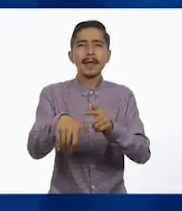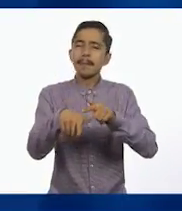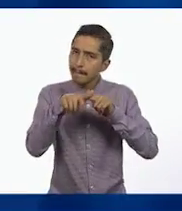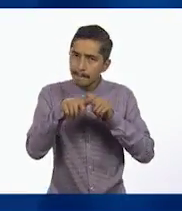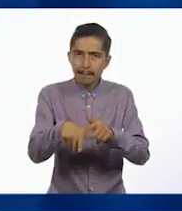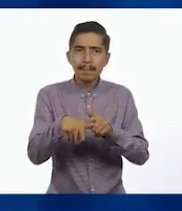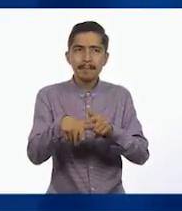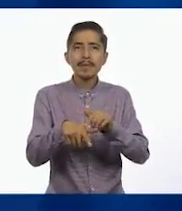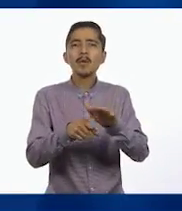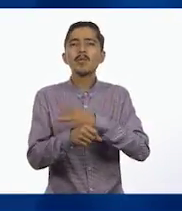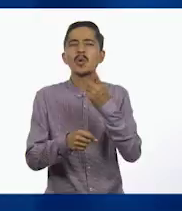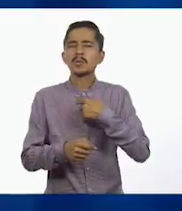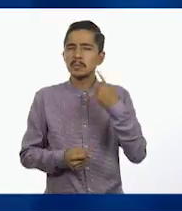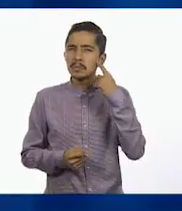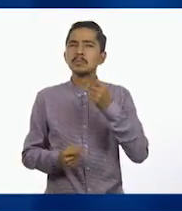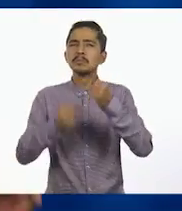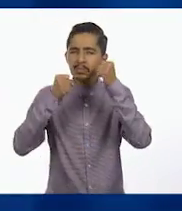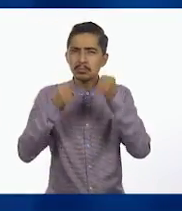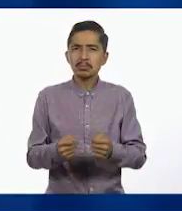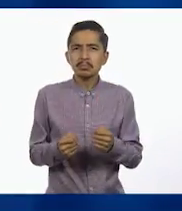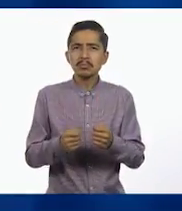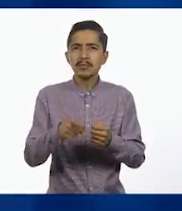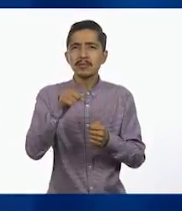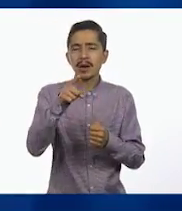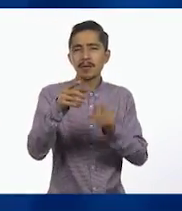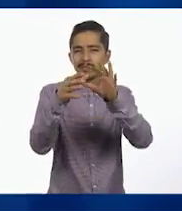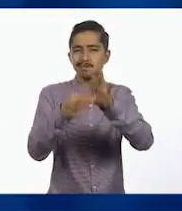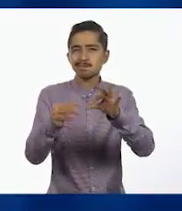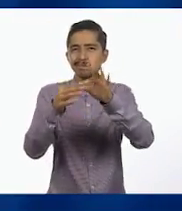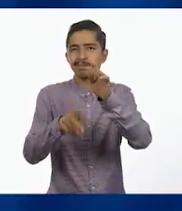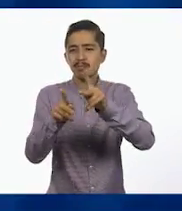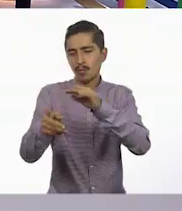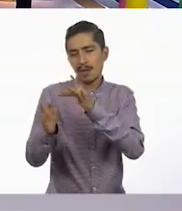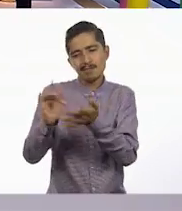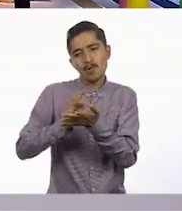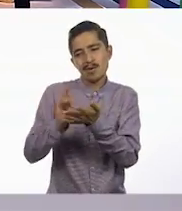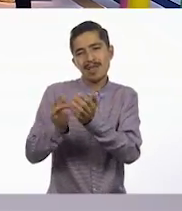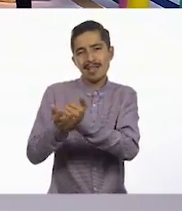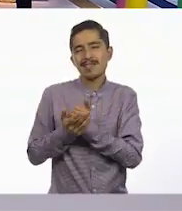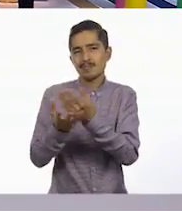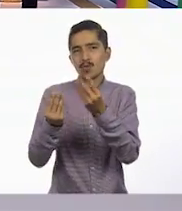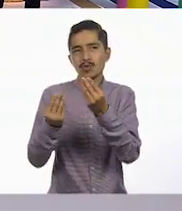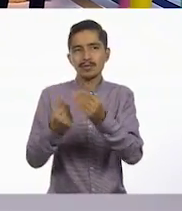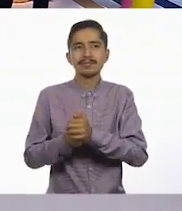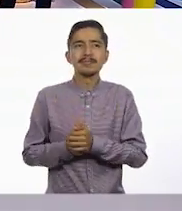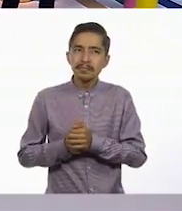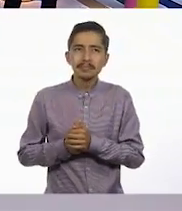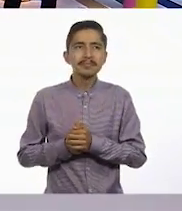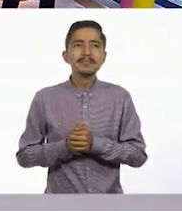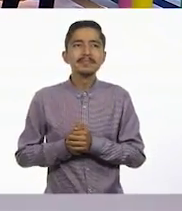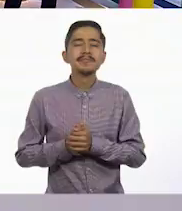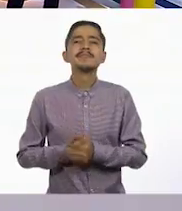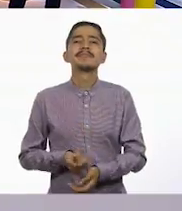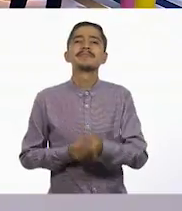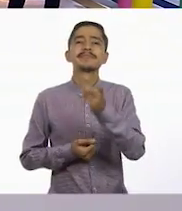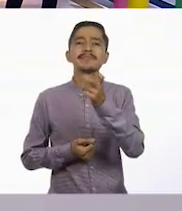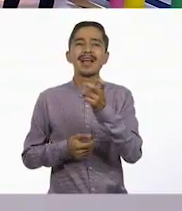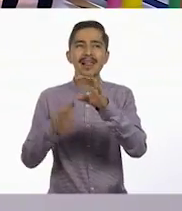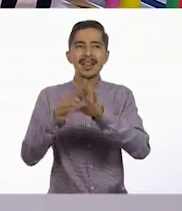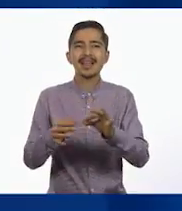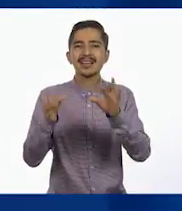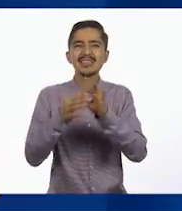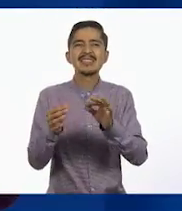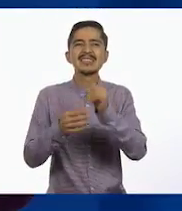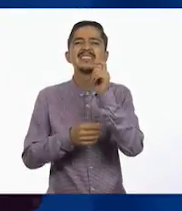con nosotros porque estoy segurísimo que en lo que vamos a platicar tú nos vas a apoyar muchísimo. Muchas gracias. Muy bien, y precisamente estábamos hablando